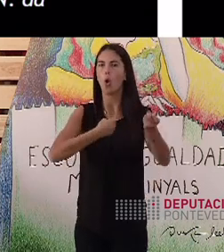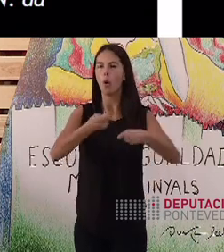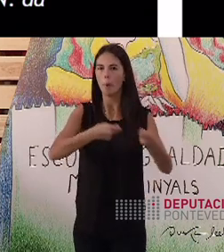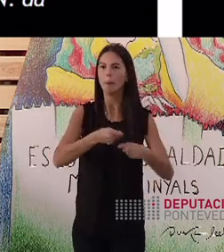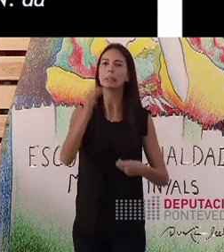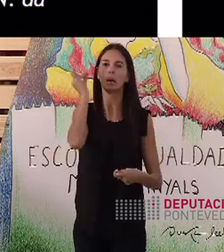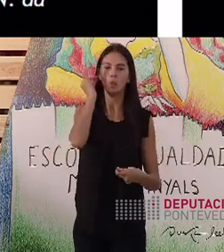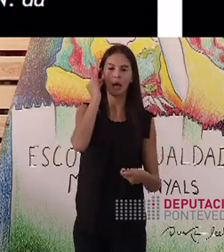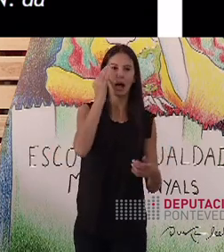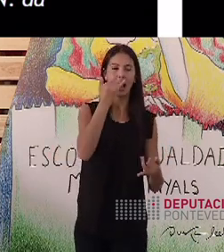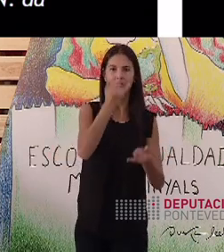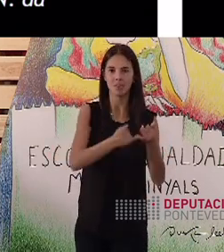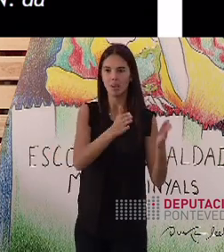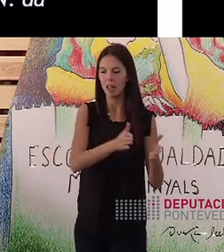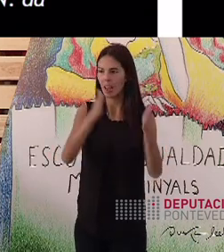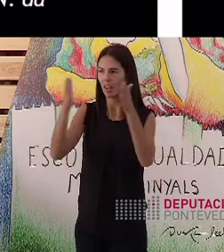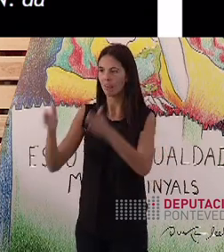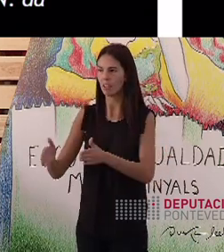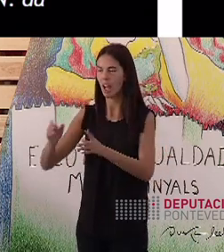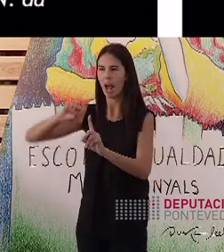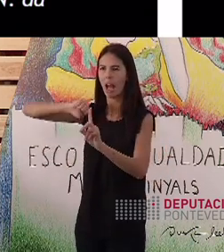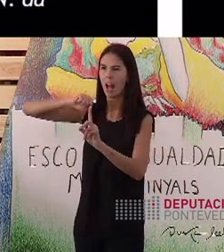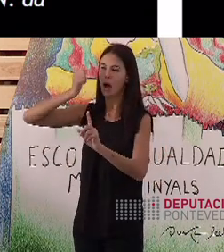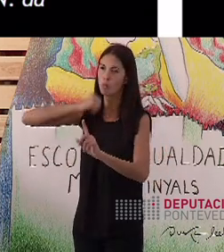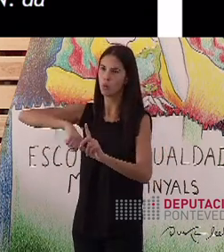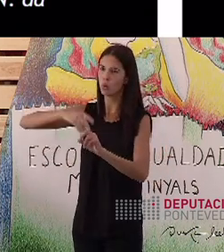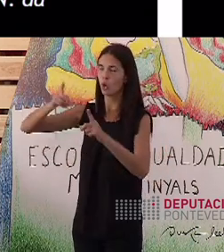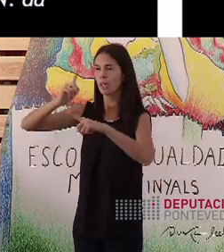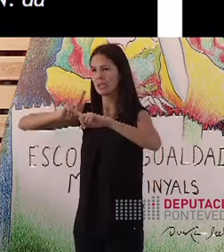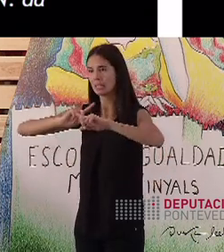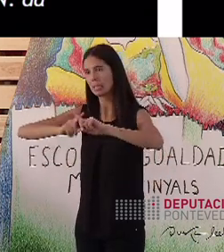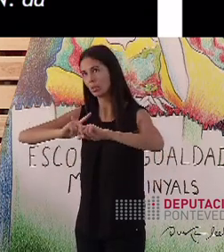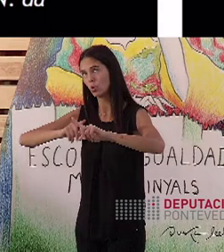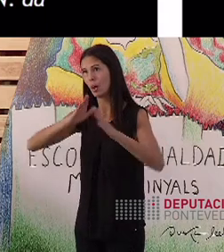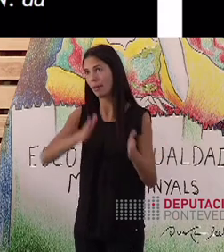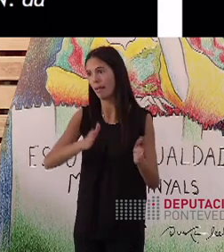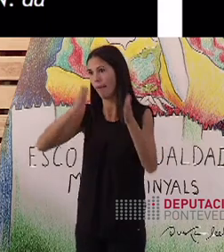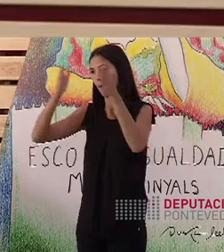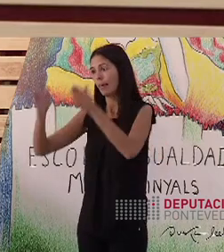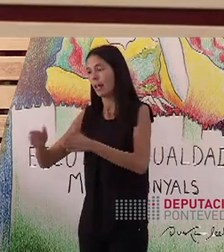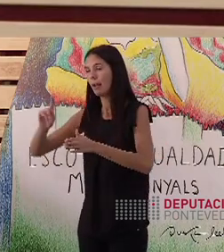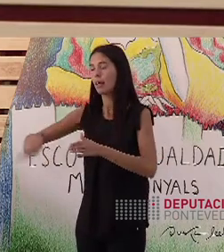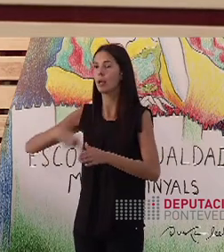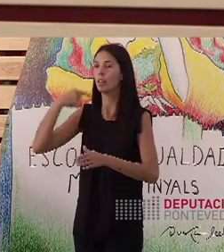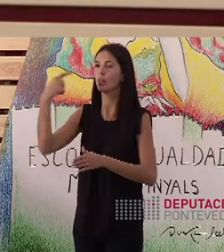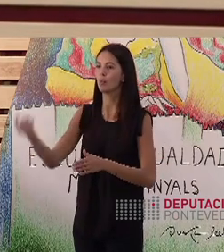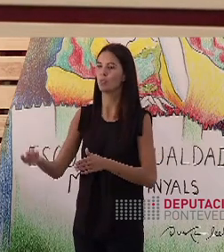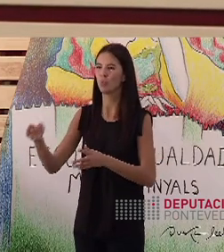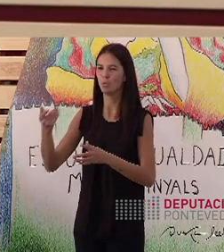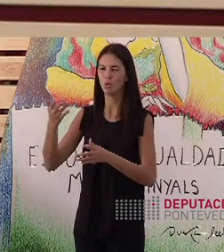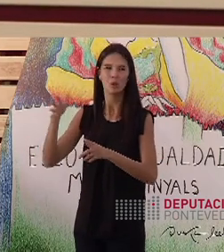ou en trata, acaba na explotación sexual e acaba, tamén acaba, bueno, transita, digamos, por todos